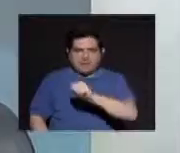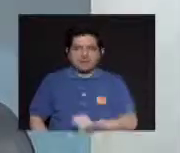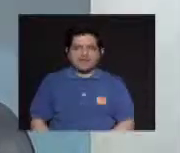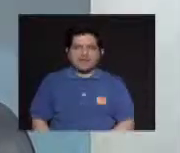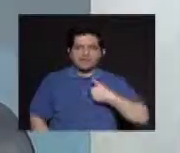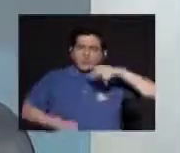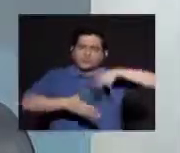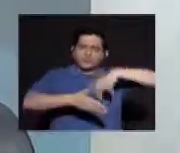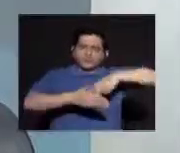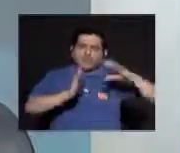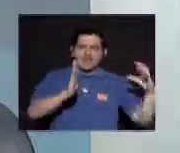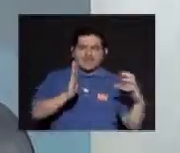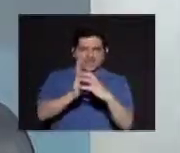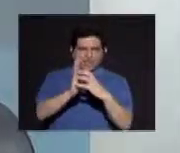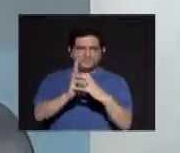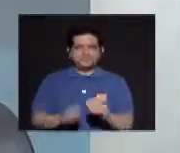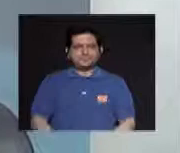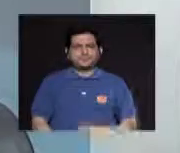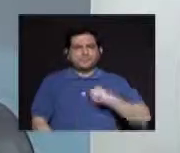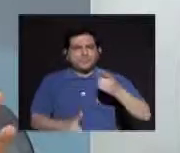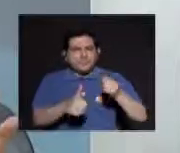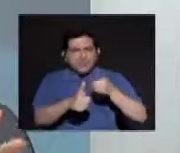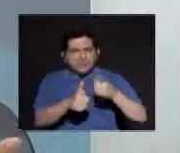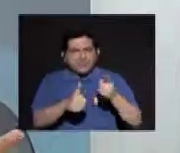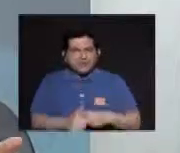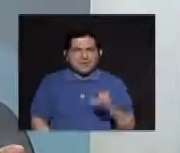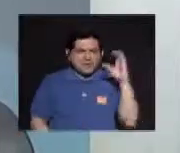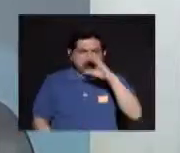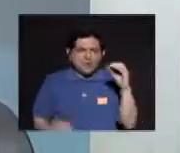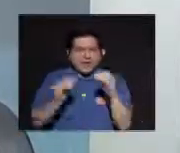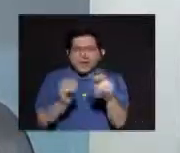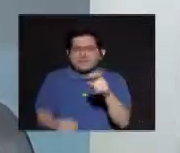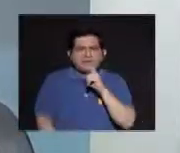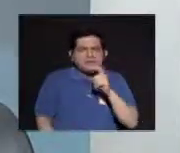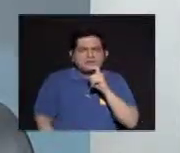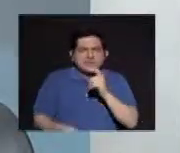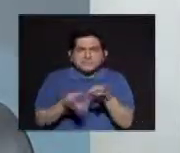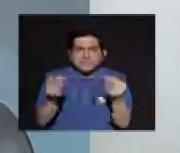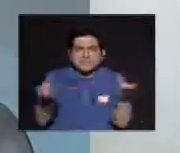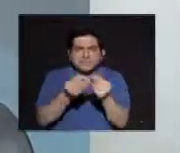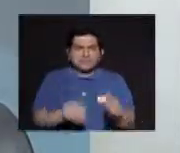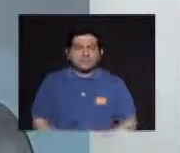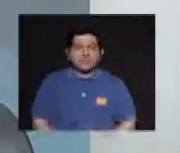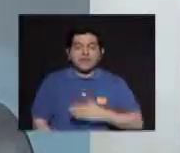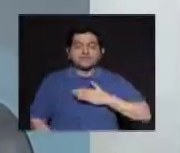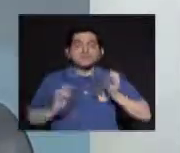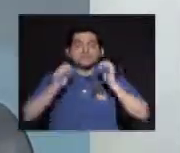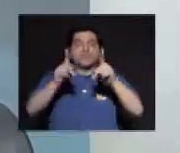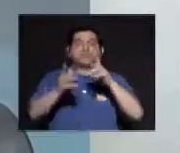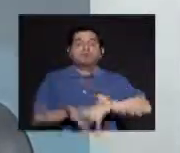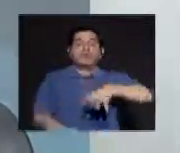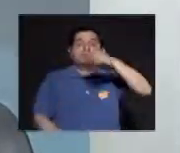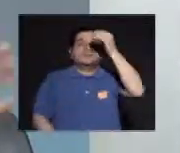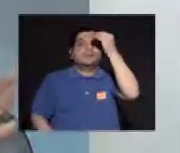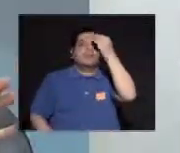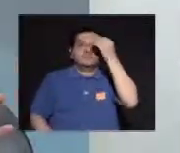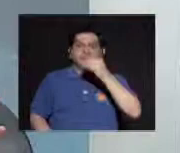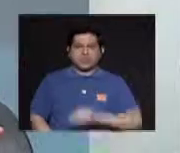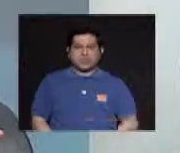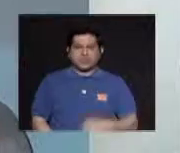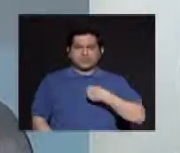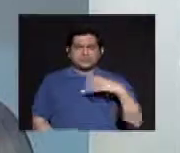supuesto. Cuando yo leí los guiones, bueno, primero que nada, yo estaba buscando el guión más difícil de producir, porque yo dije, esta es mi oportunidad de